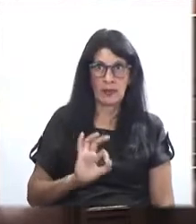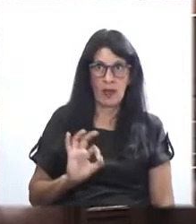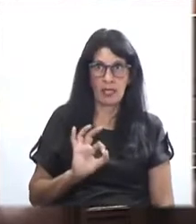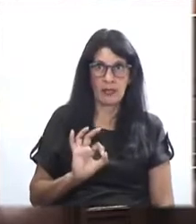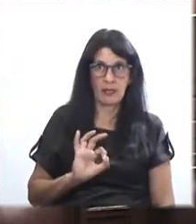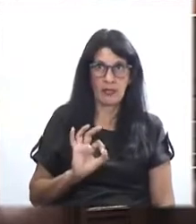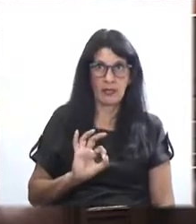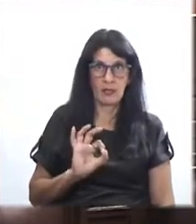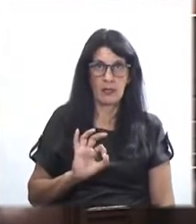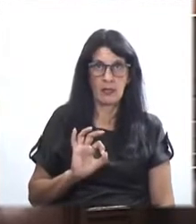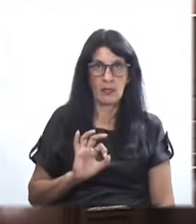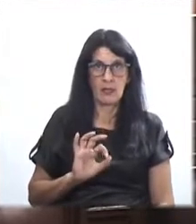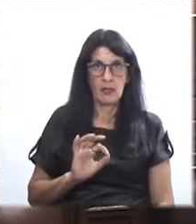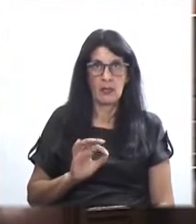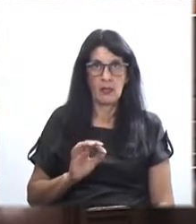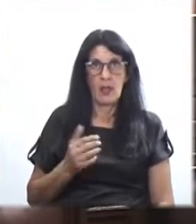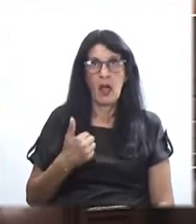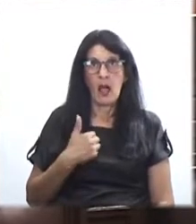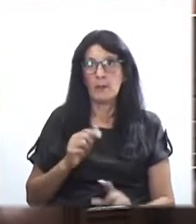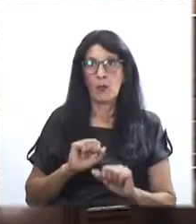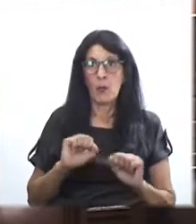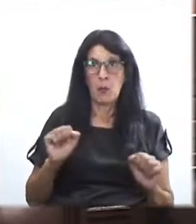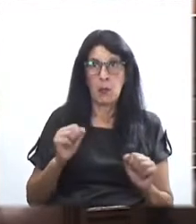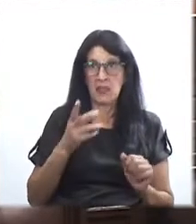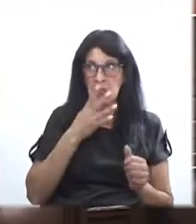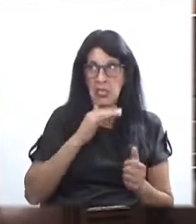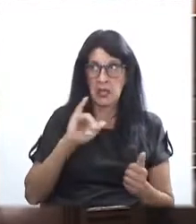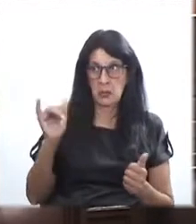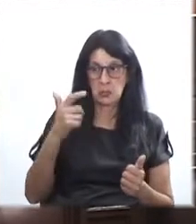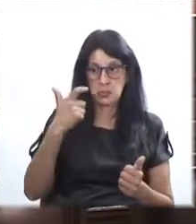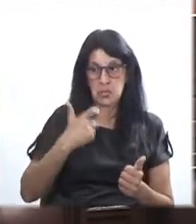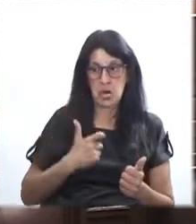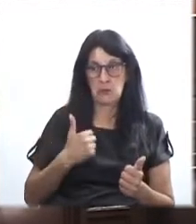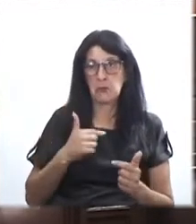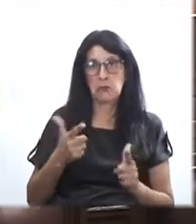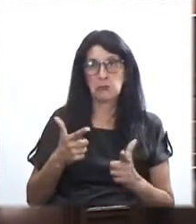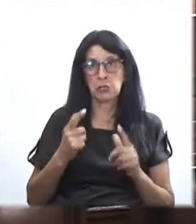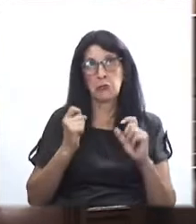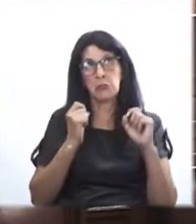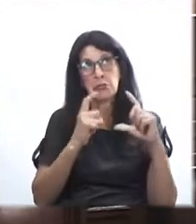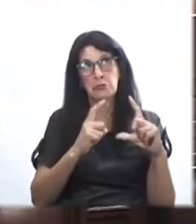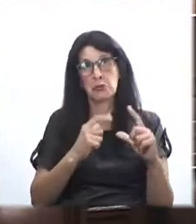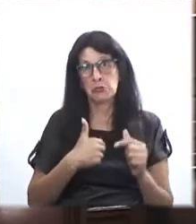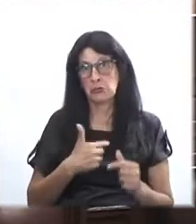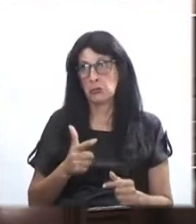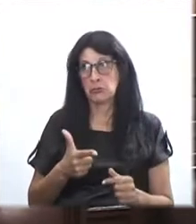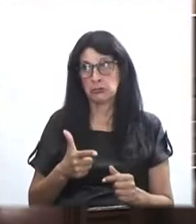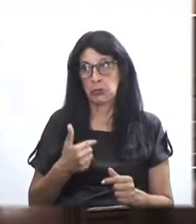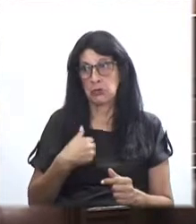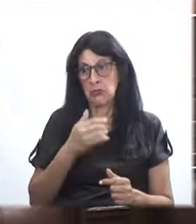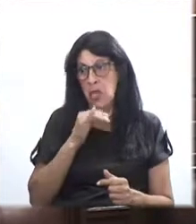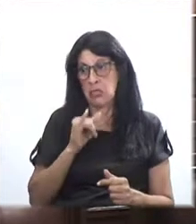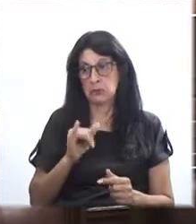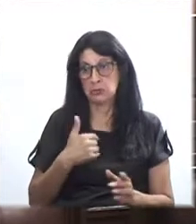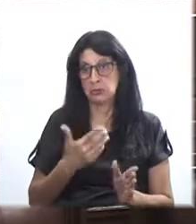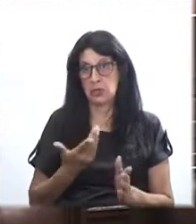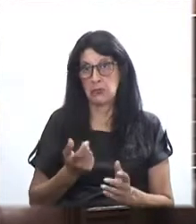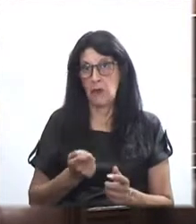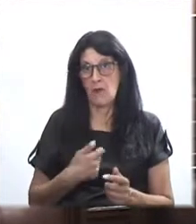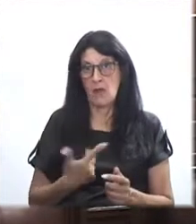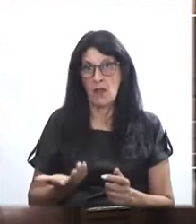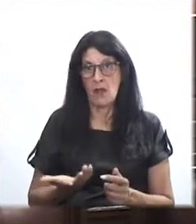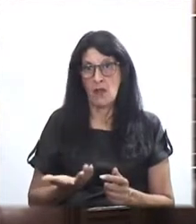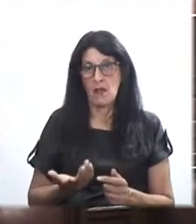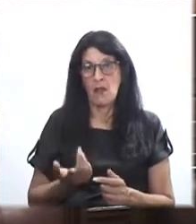La defensa fue, a mí no me pueden demandar porque no tengo personería jurídica. Hace unos